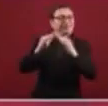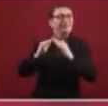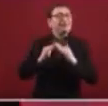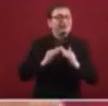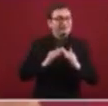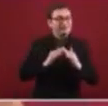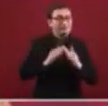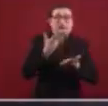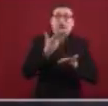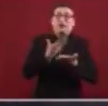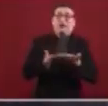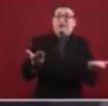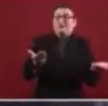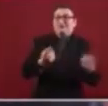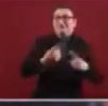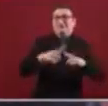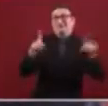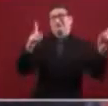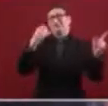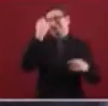Imagínense ahora que nos ven,